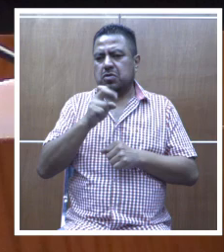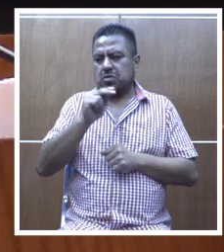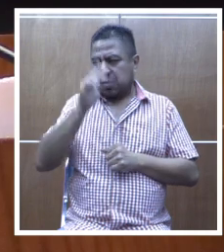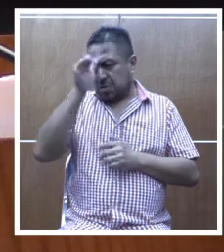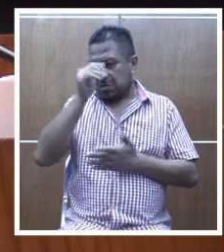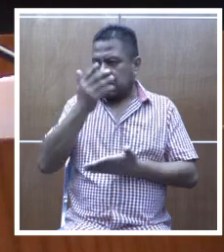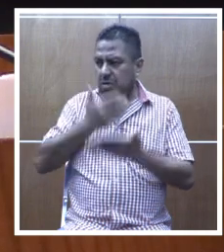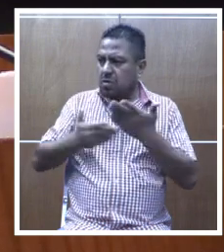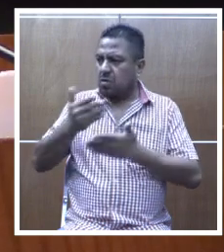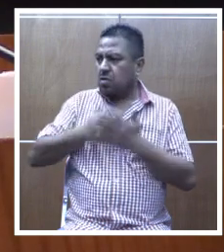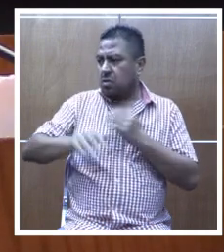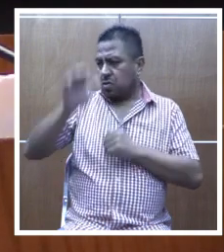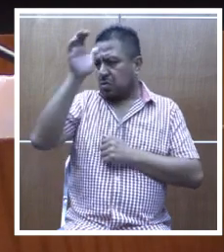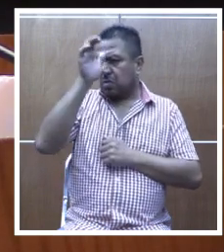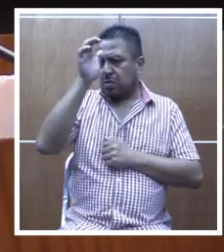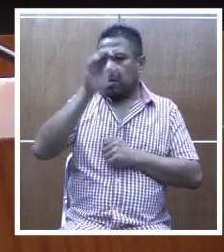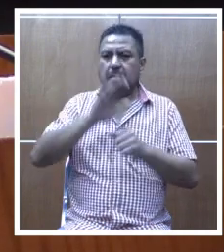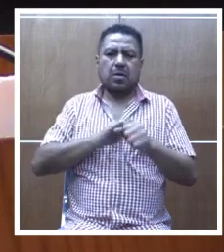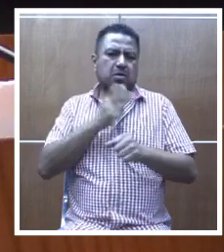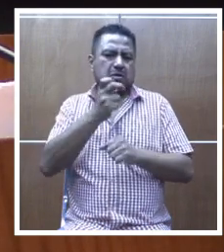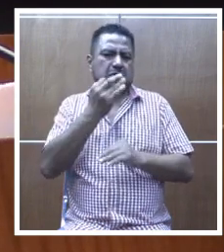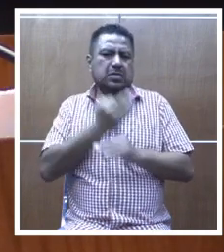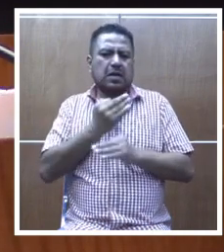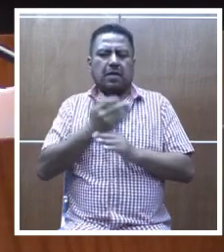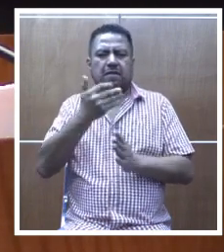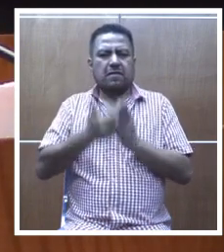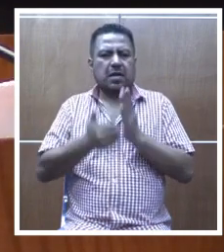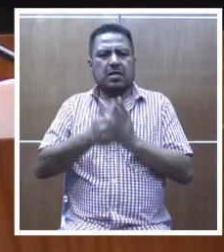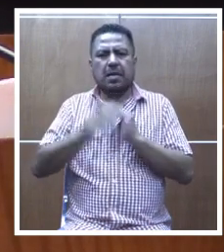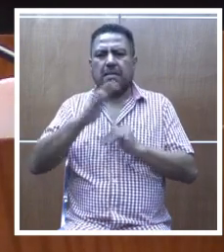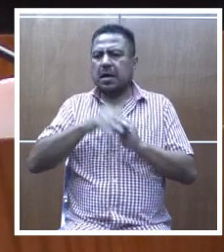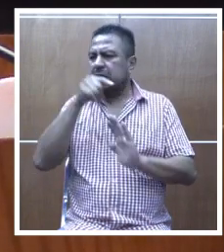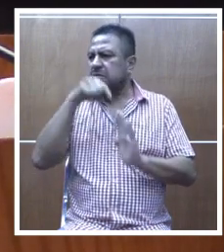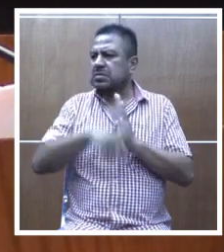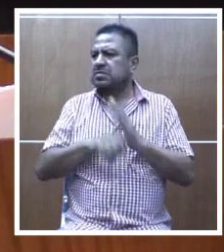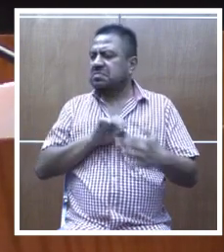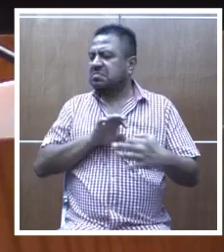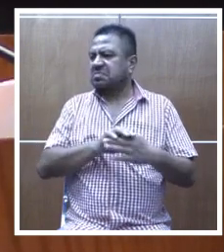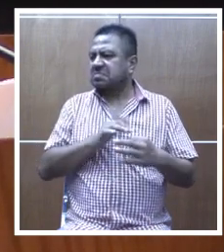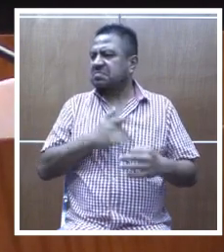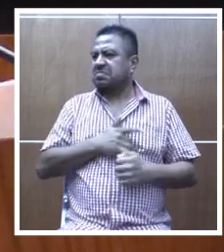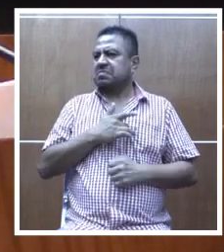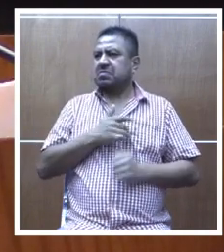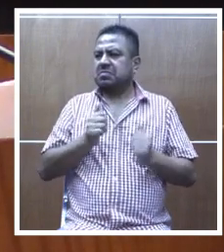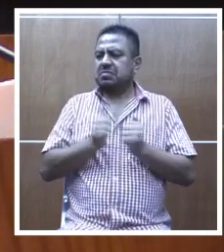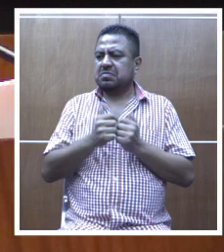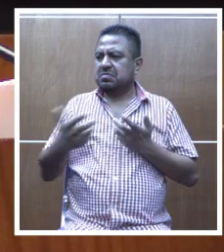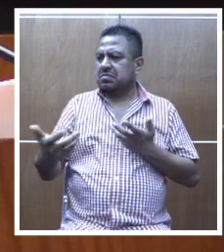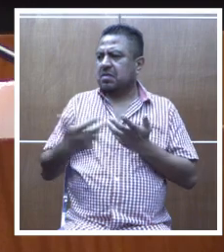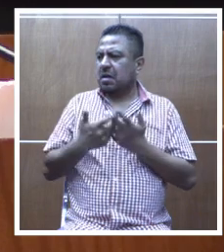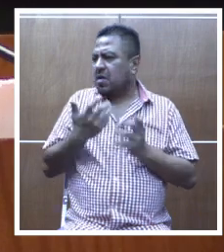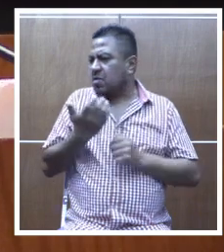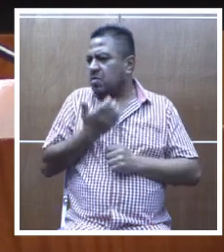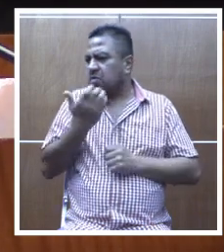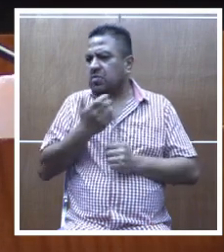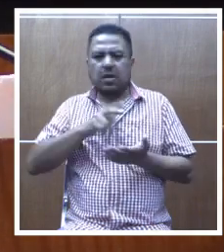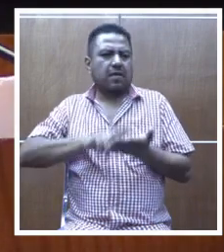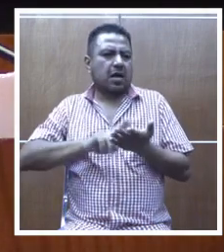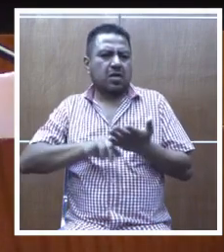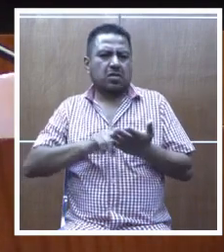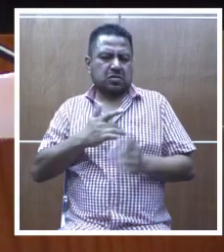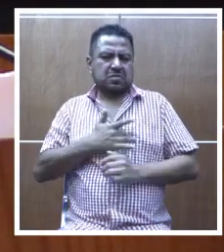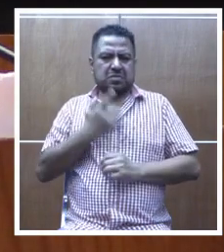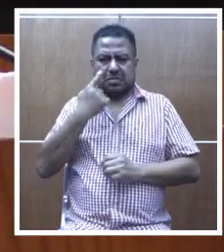una identidad cultural y por consiguiente carecen de un sentido de pertenencia basada en la compatibilidad de costumbres, valores,